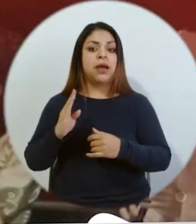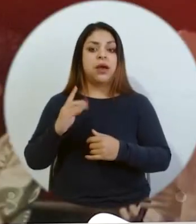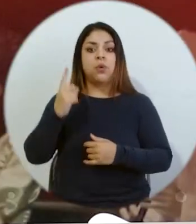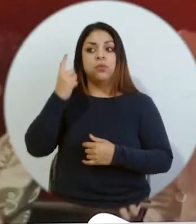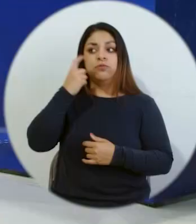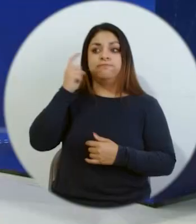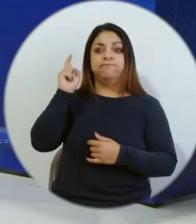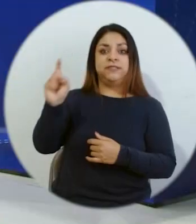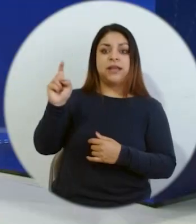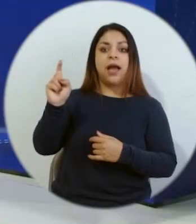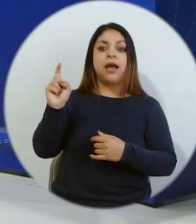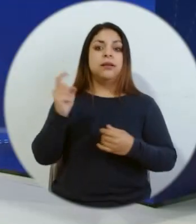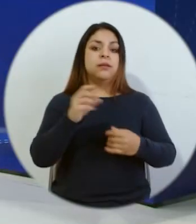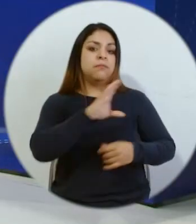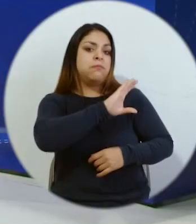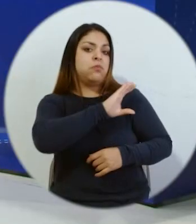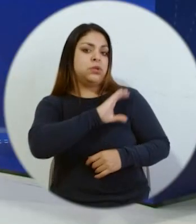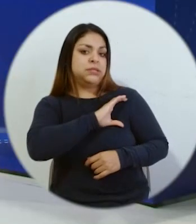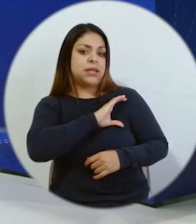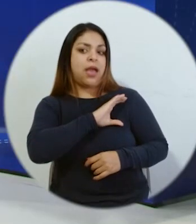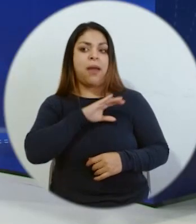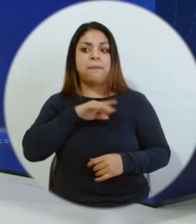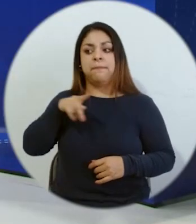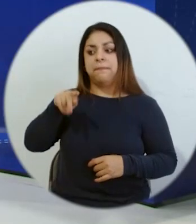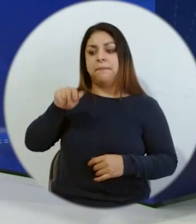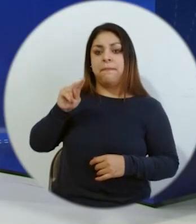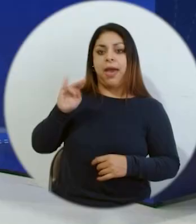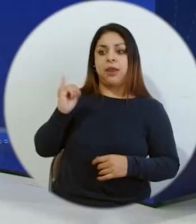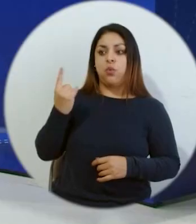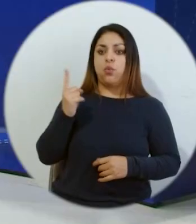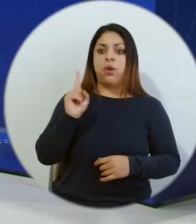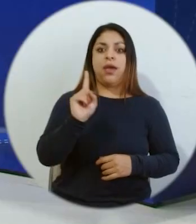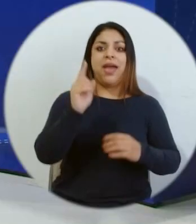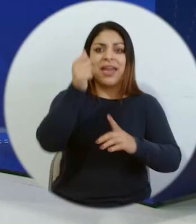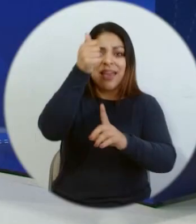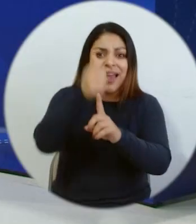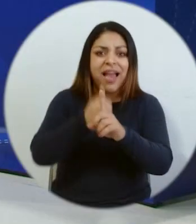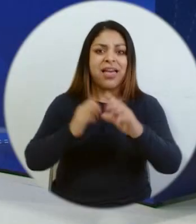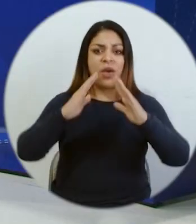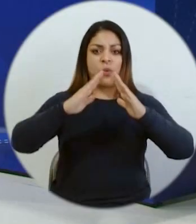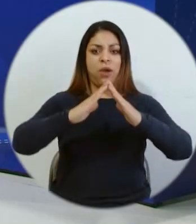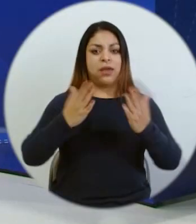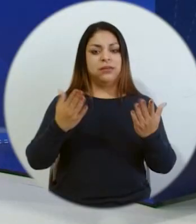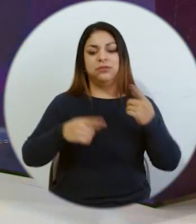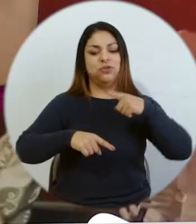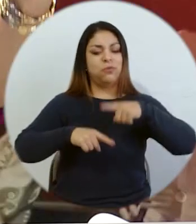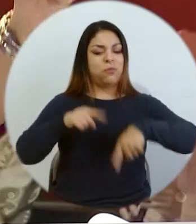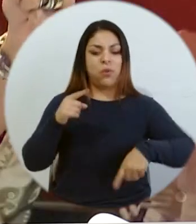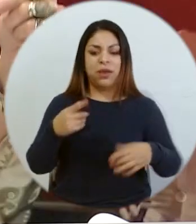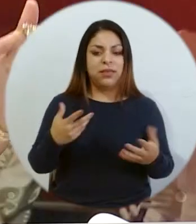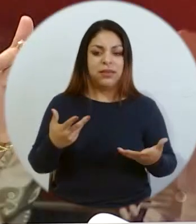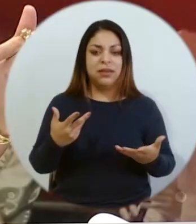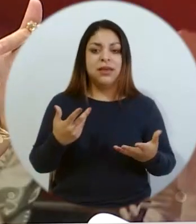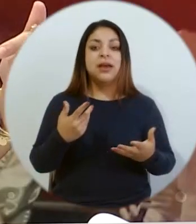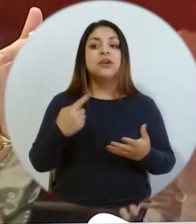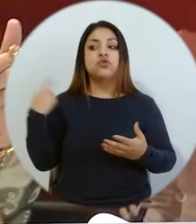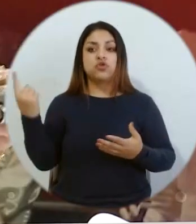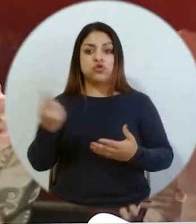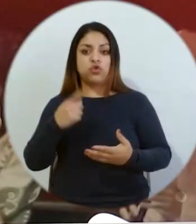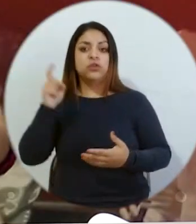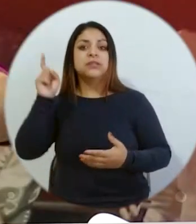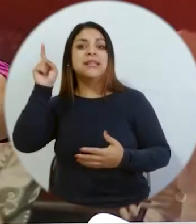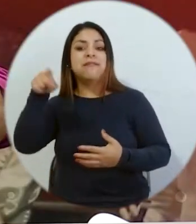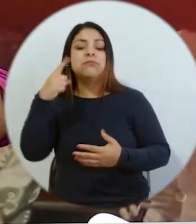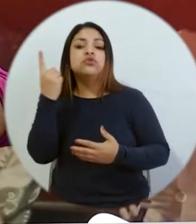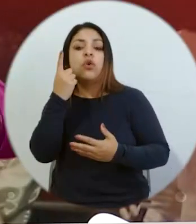Fiscalía, un policía de fuerza pública, un funcionario del PANI en cada hogar, porque el Estado además solo debe intervenir